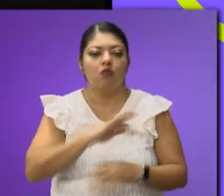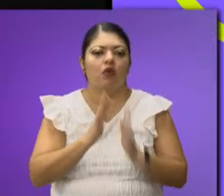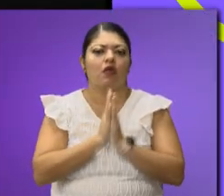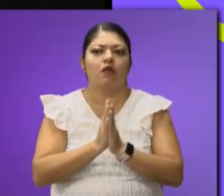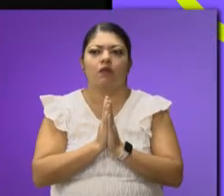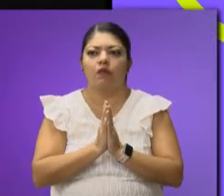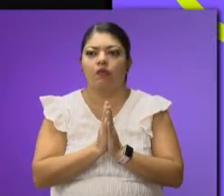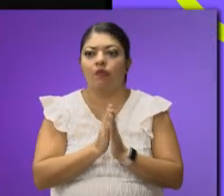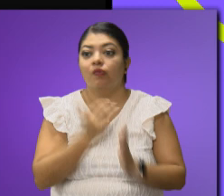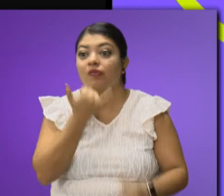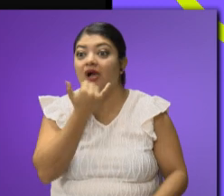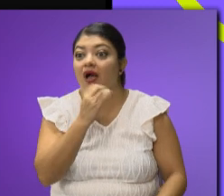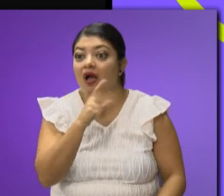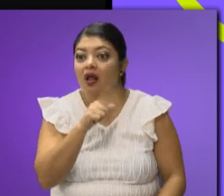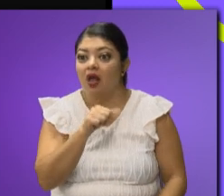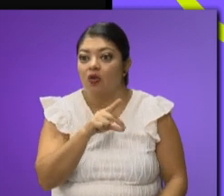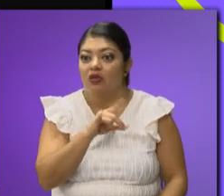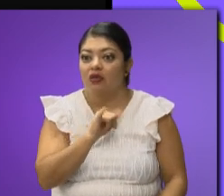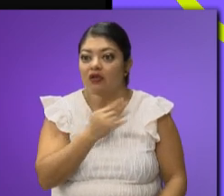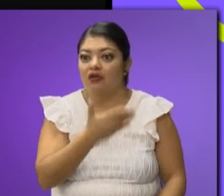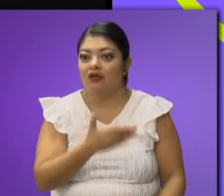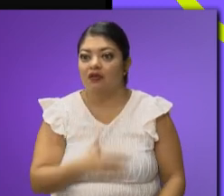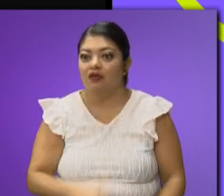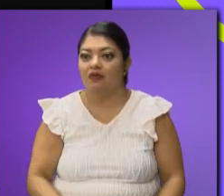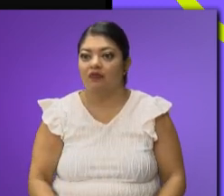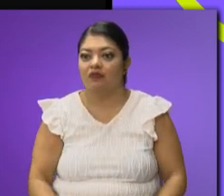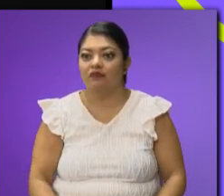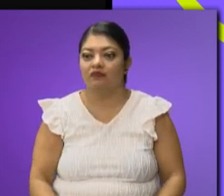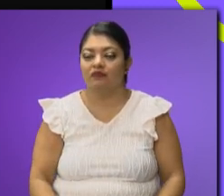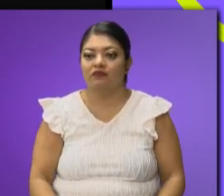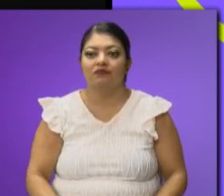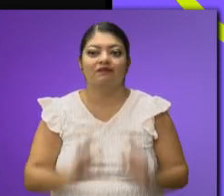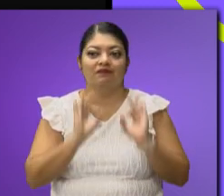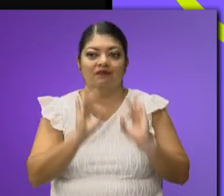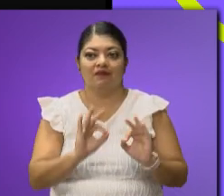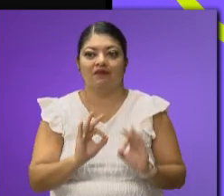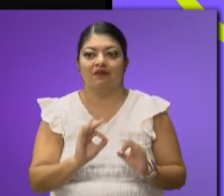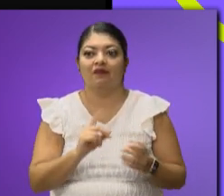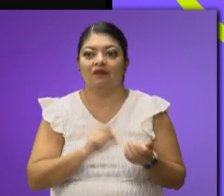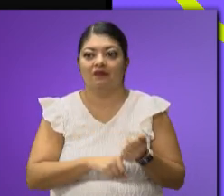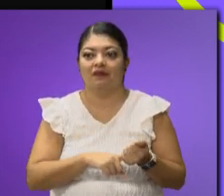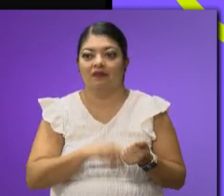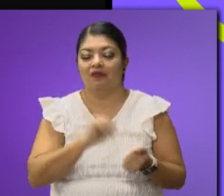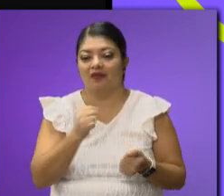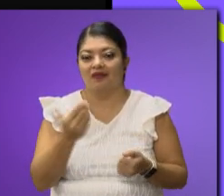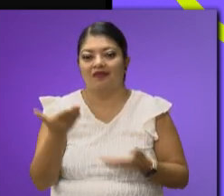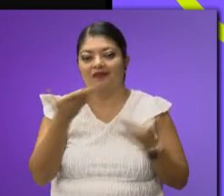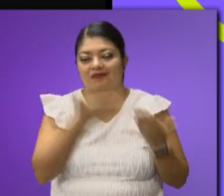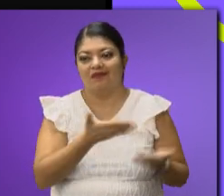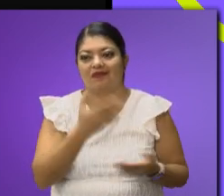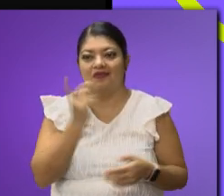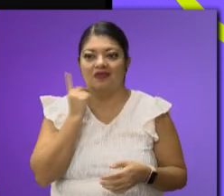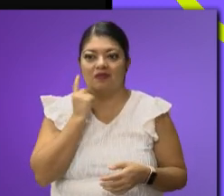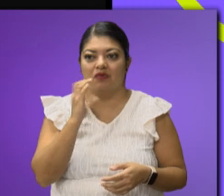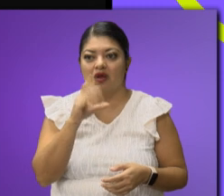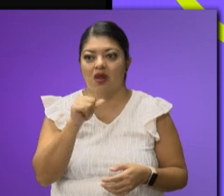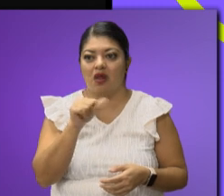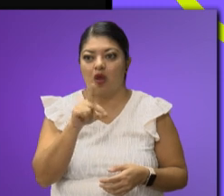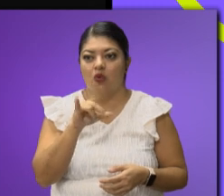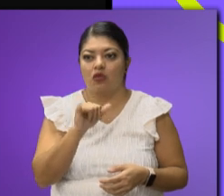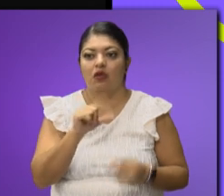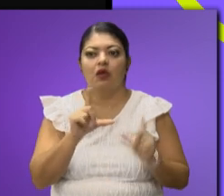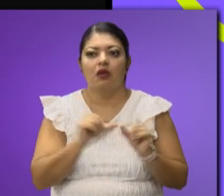Claudia! Sí, es en plenario. Miren, siempre alcanzó a llegar la diputada Claudia. Sometería solamente